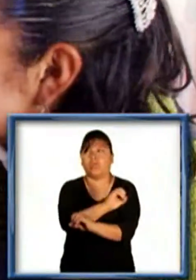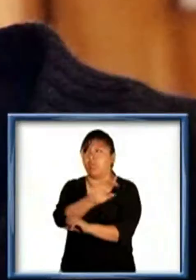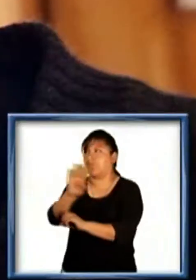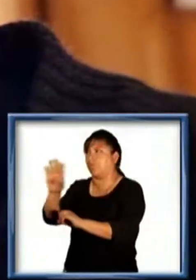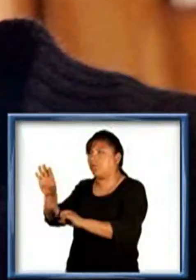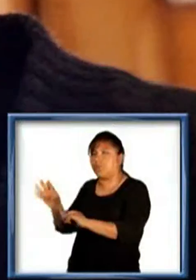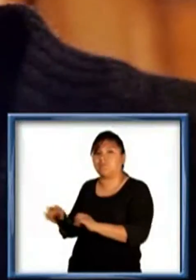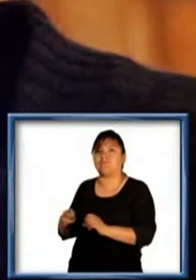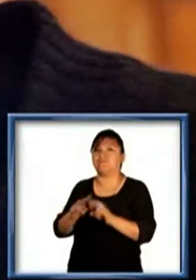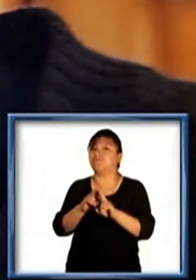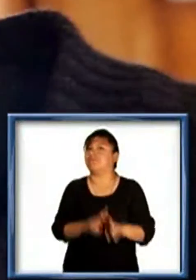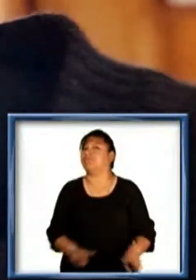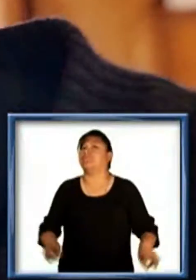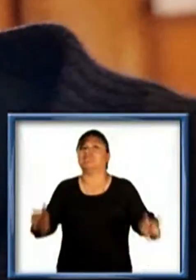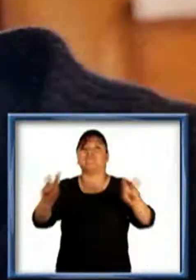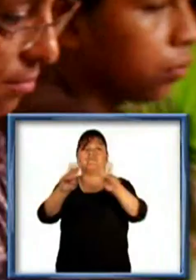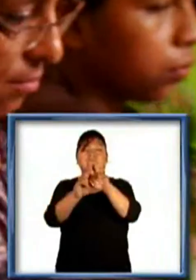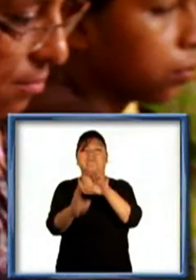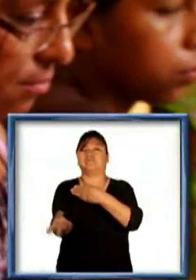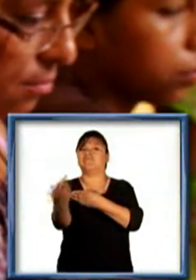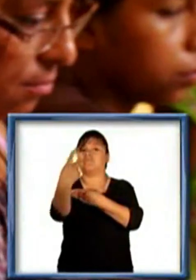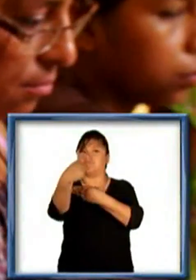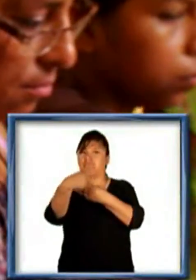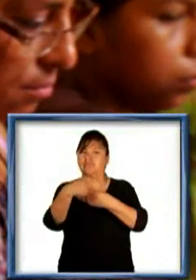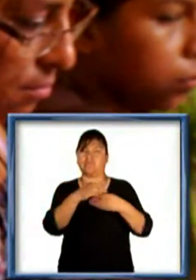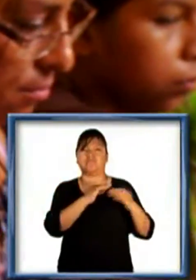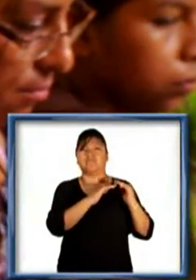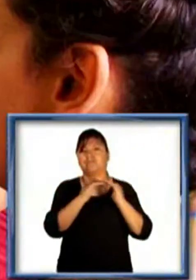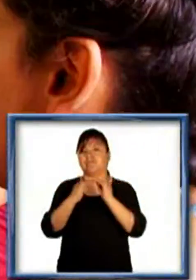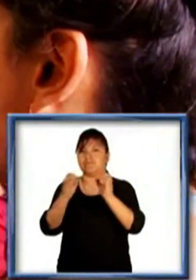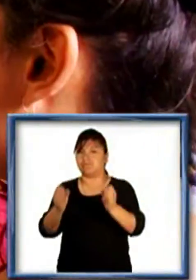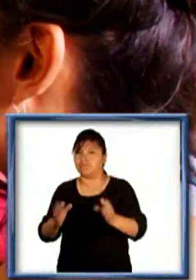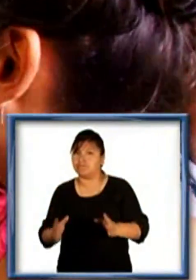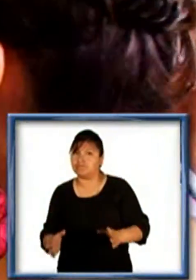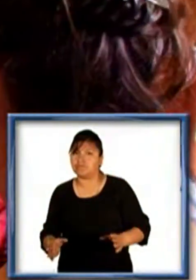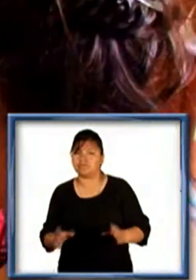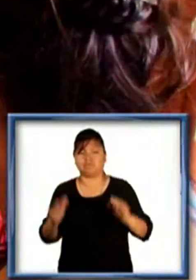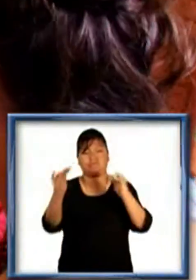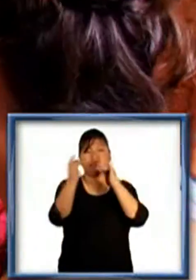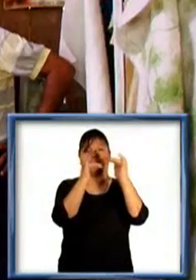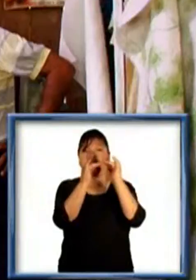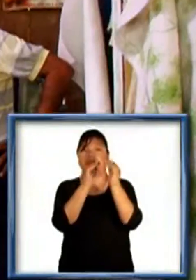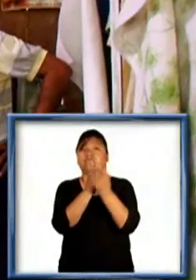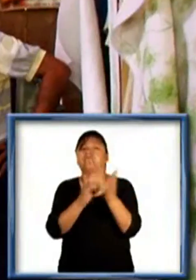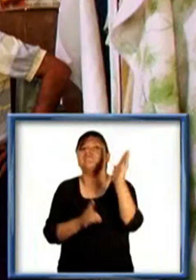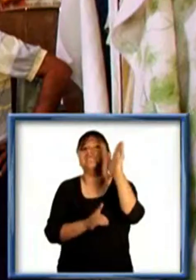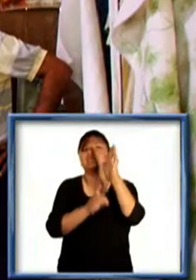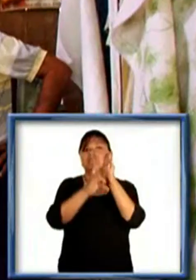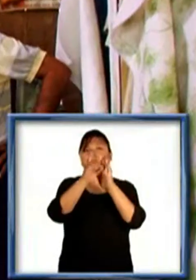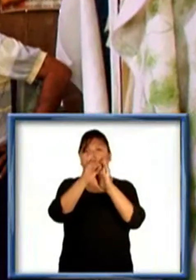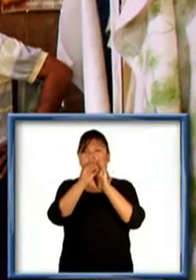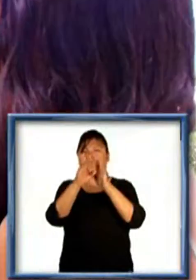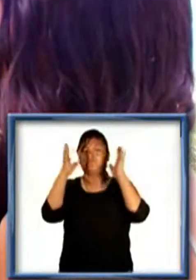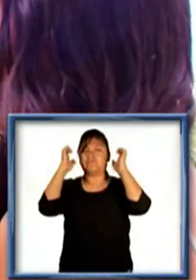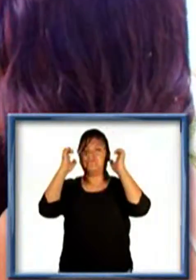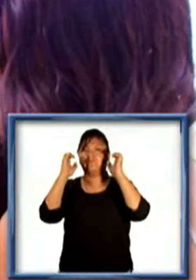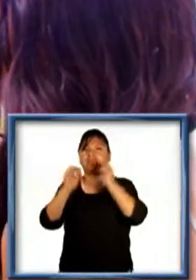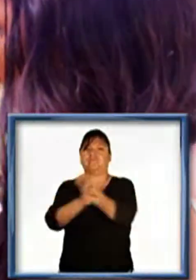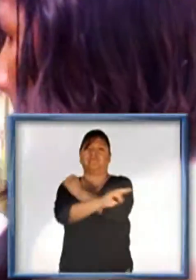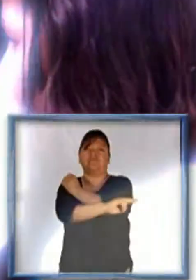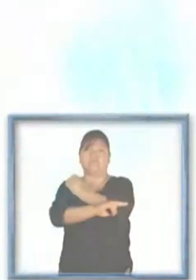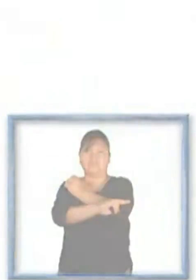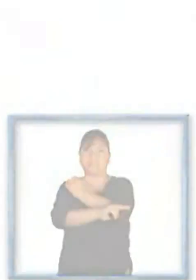Bolivia, promoviendo valores como la participación ciudadana, igualdad, desarrollo y educación a nivel nacional.